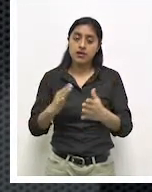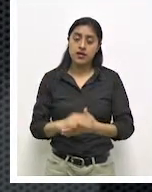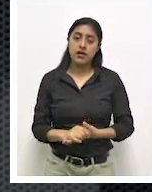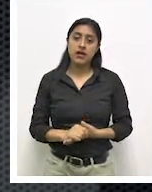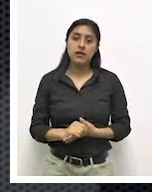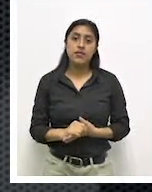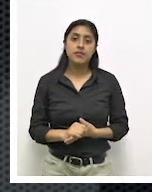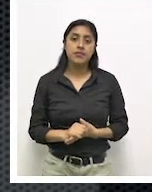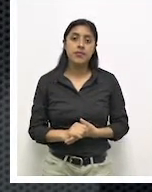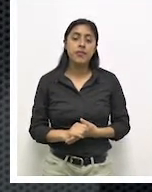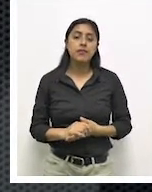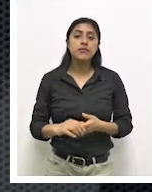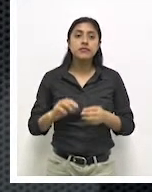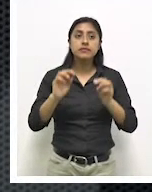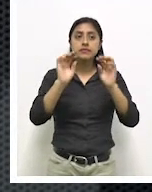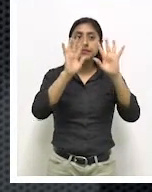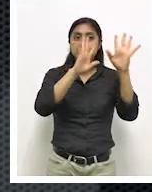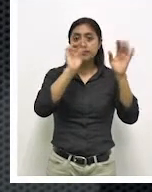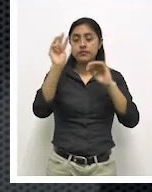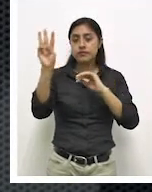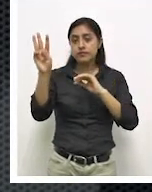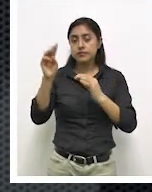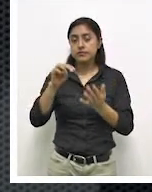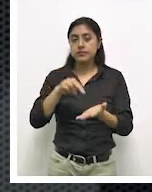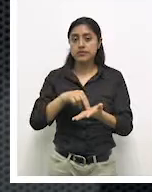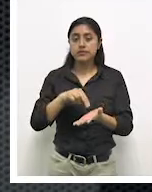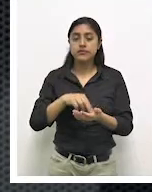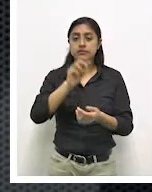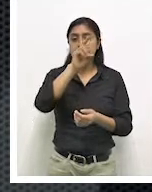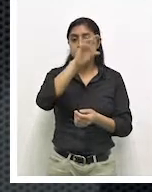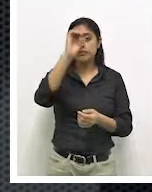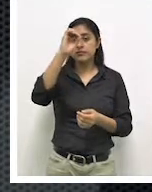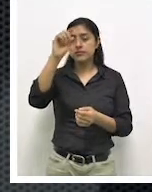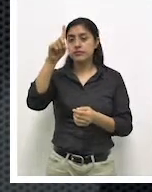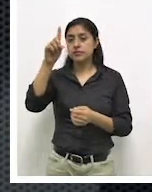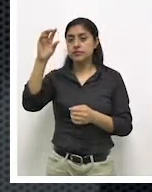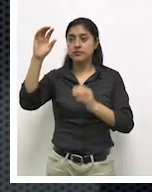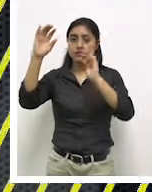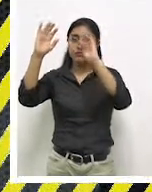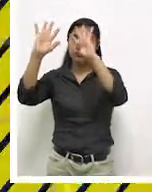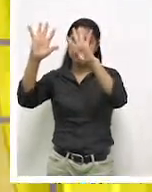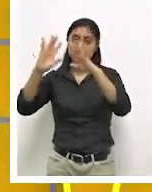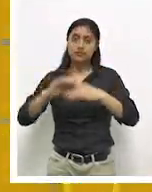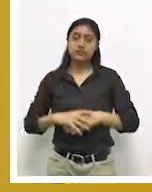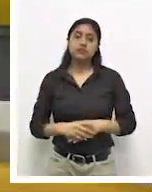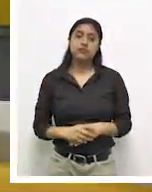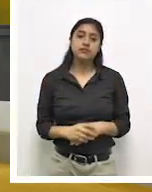151,486 documentos distribuidos al 13 de noviembre de 2019.